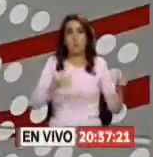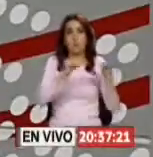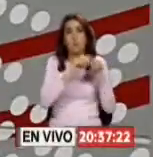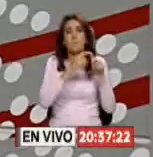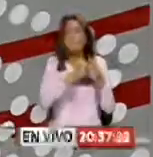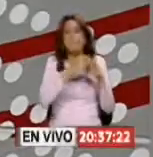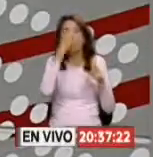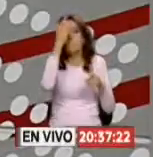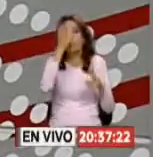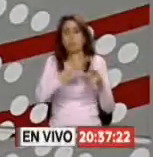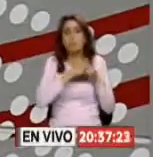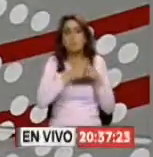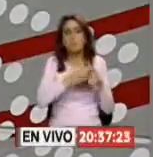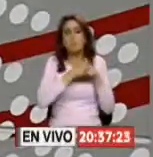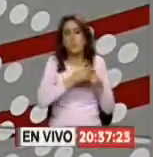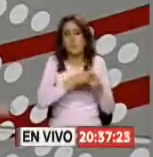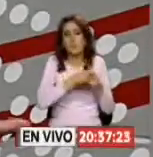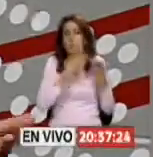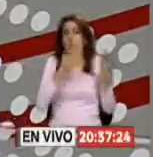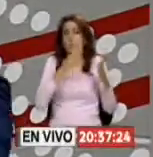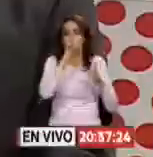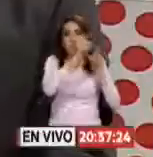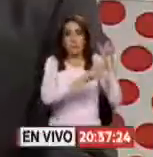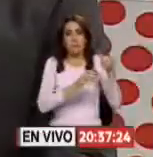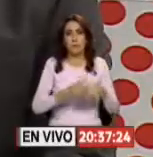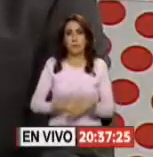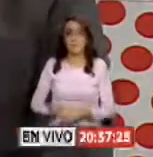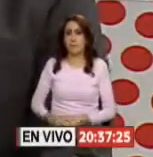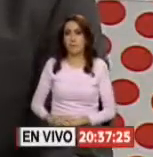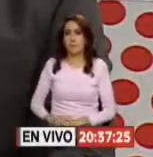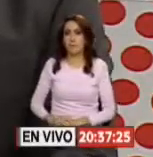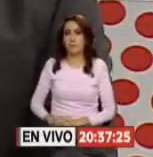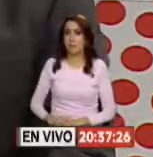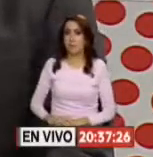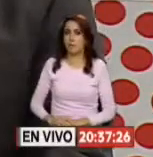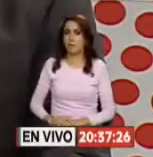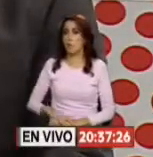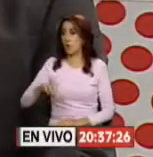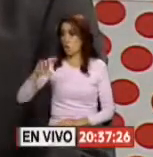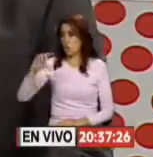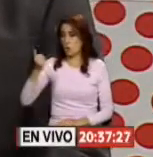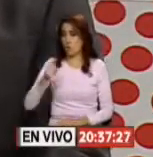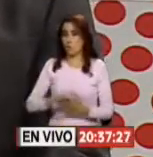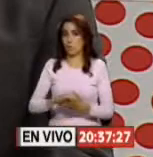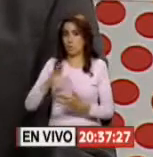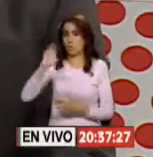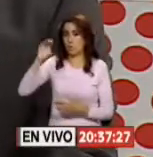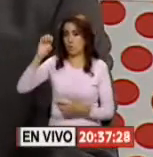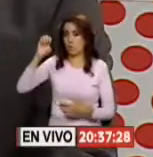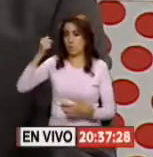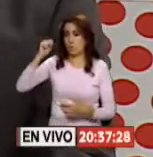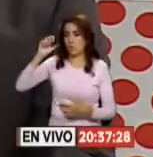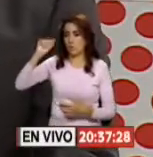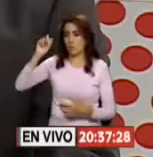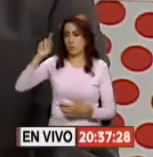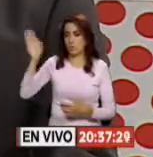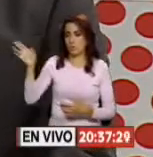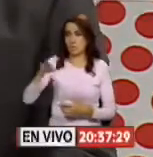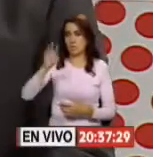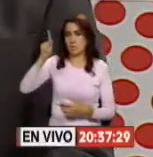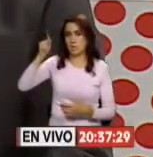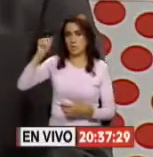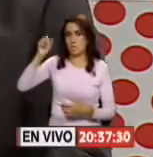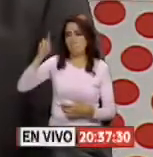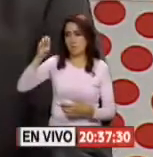un medicamento de este tipo para pacientes de cáncer? Así es, así es. Por ejemplo, yo conozco otro caso, es del señor César Paredes. El señor tiene un cáncer